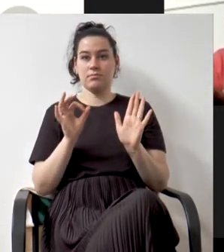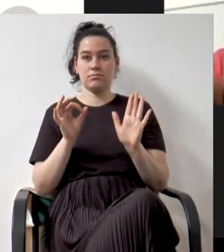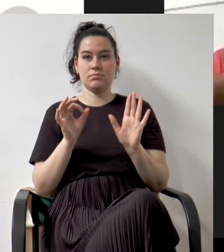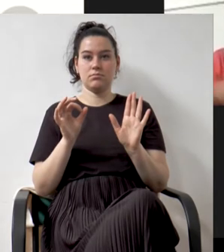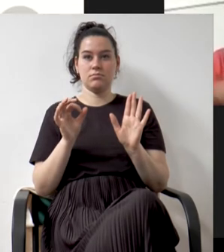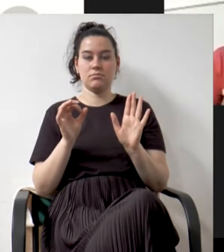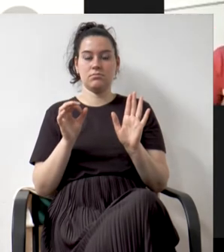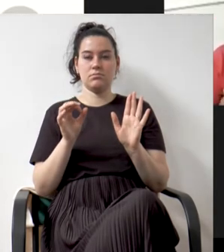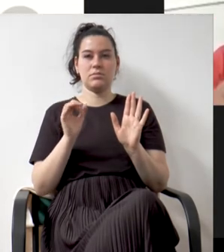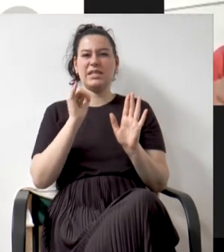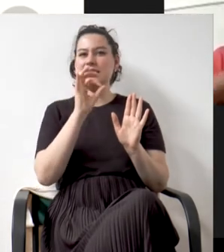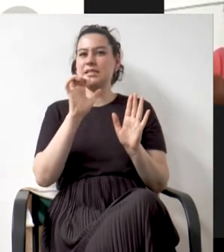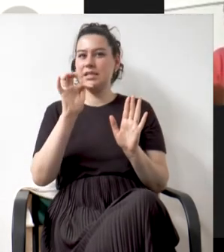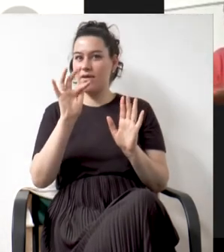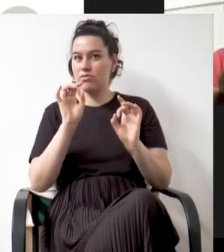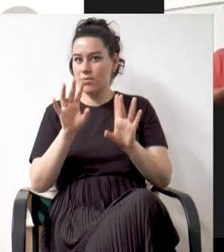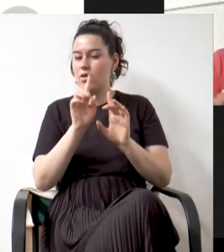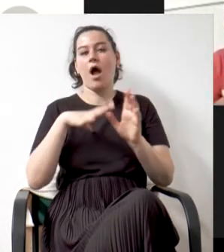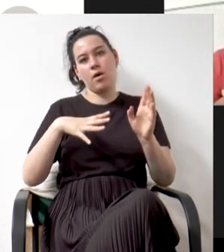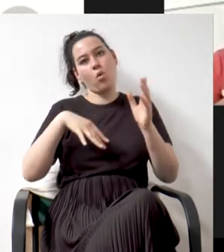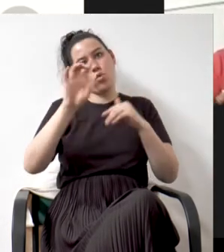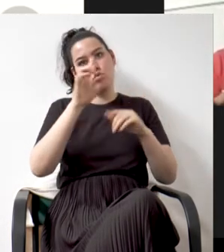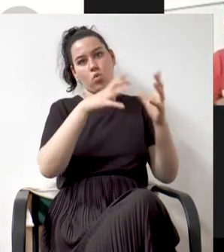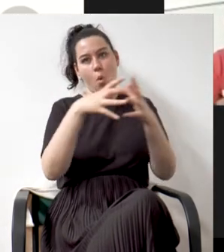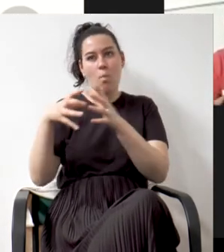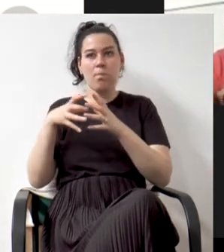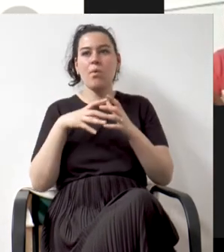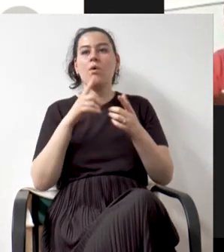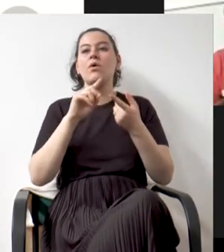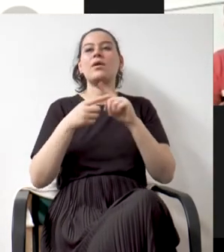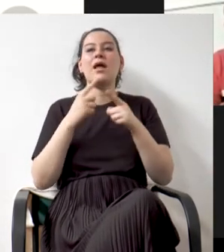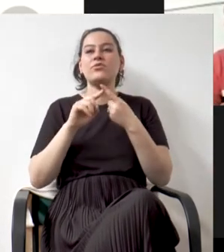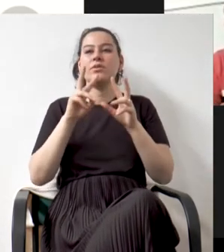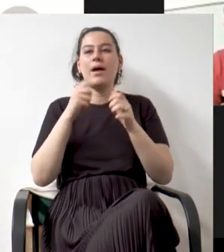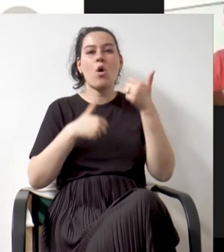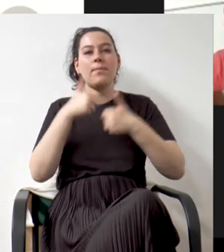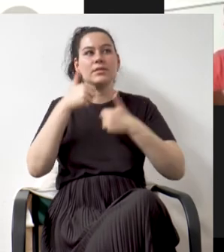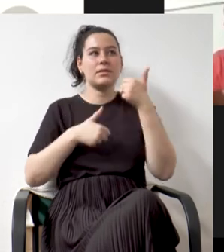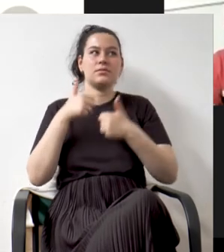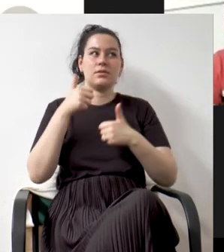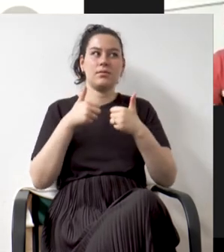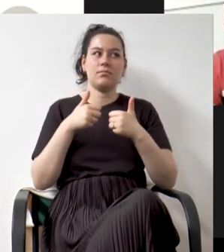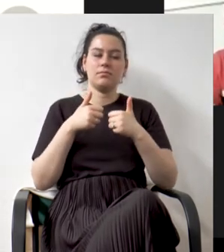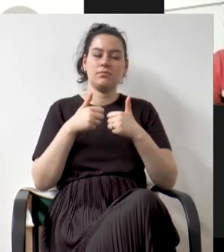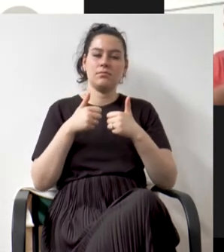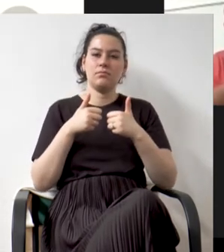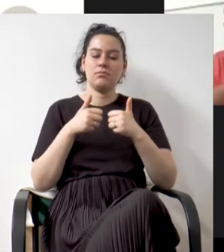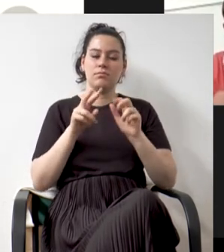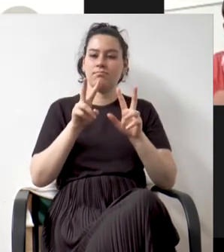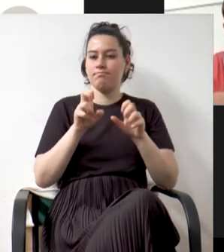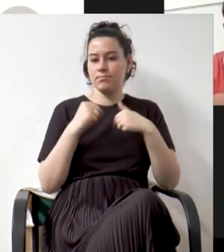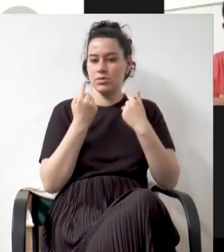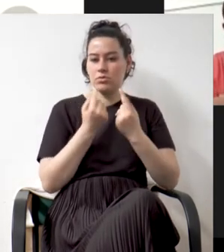no solamente el ICEF, sino de otros colectivos, una vinculación en la construcción institucional. Quizás porque somos